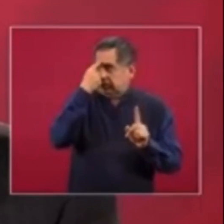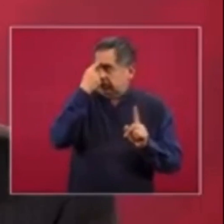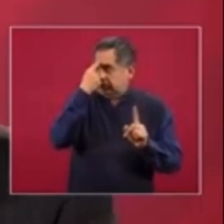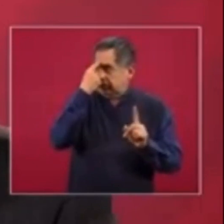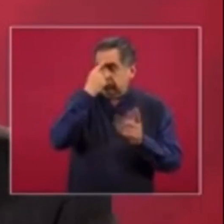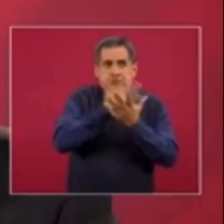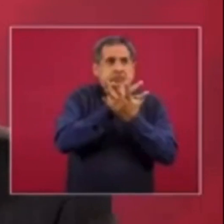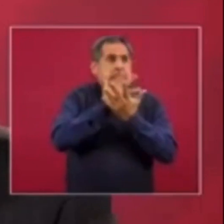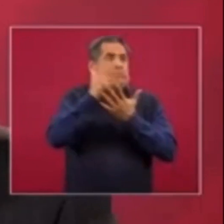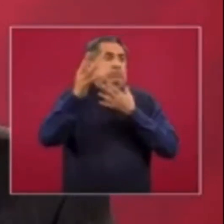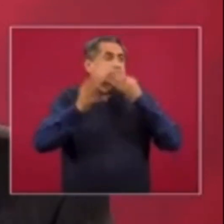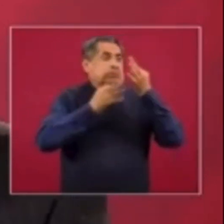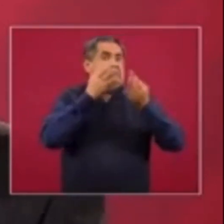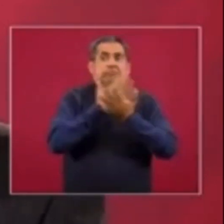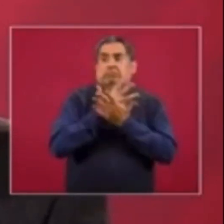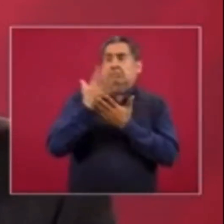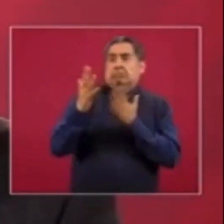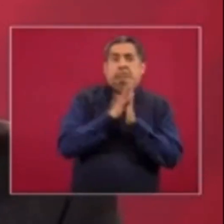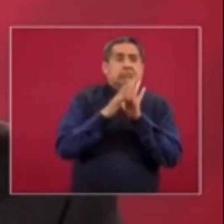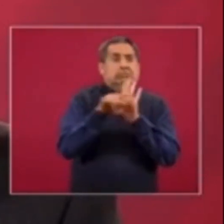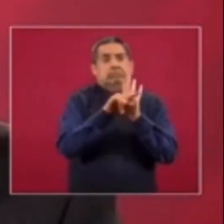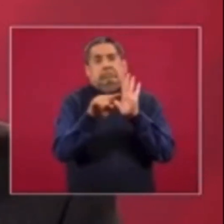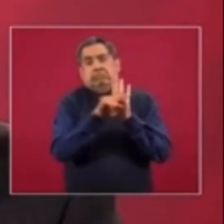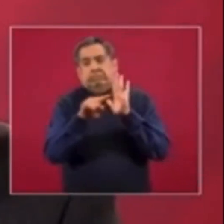alarmista. Alarmista,